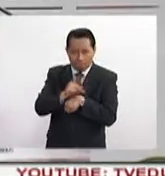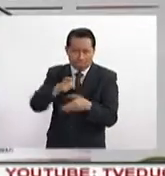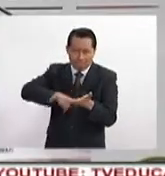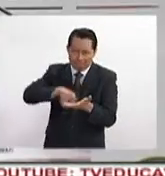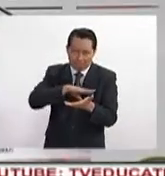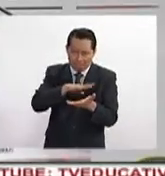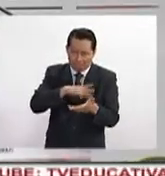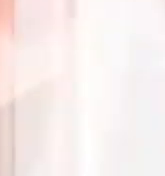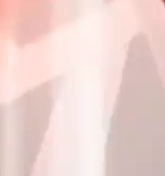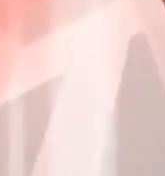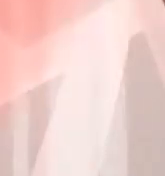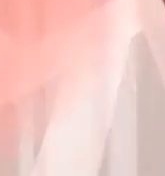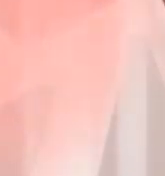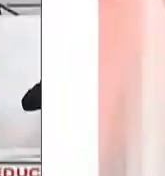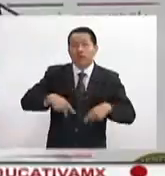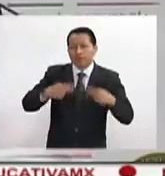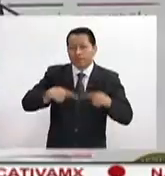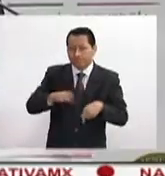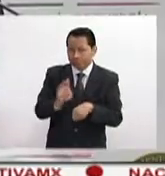habitantes.